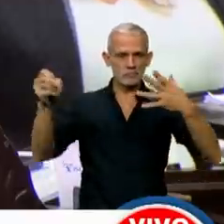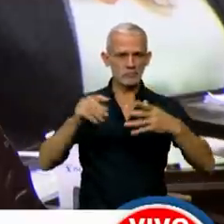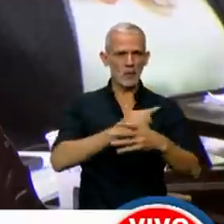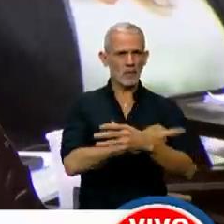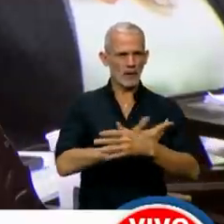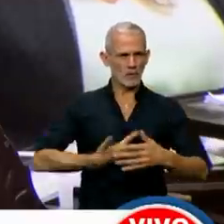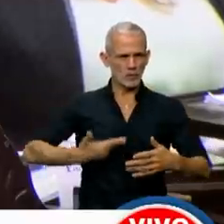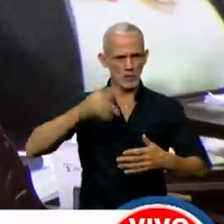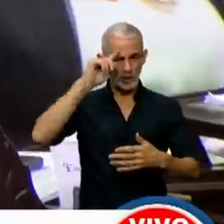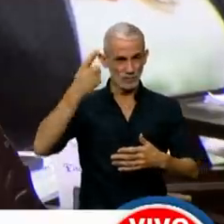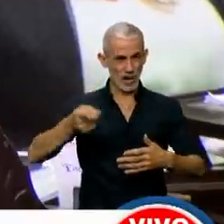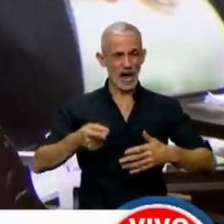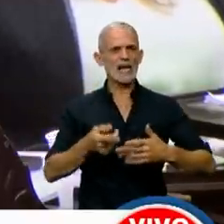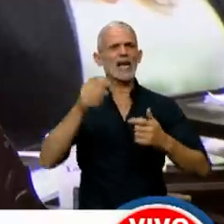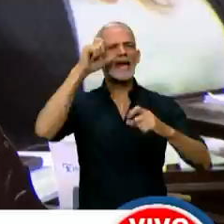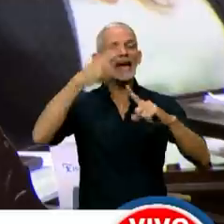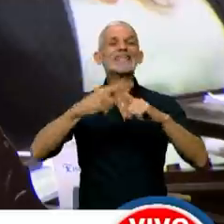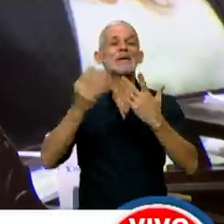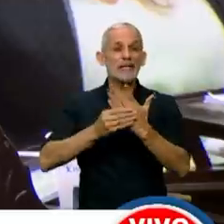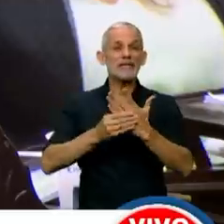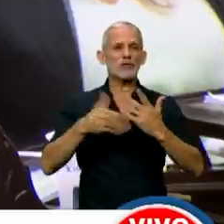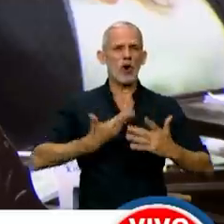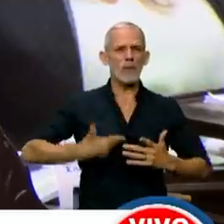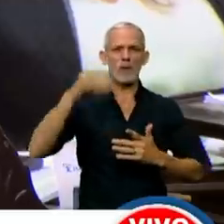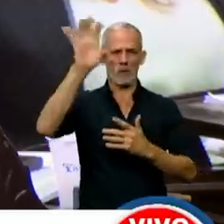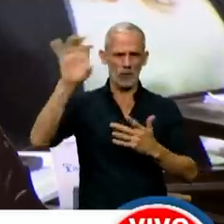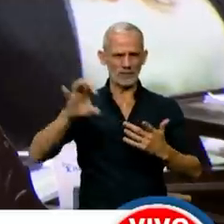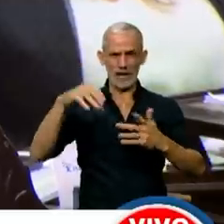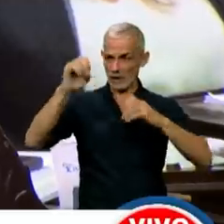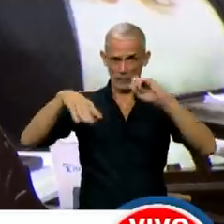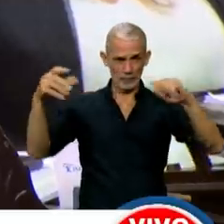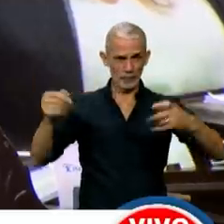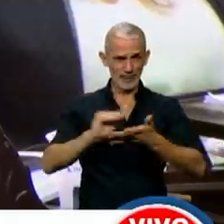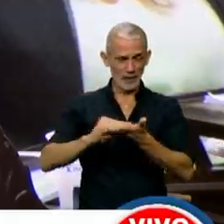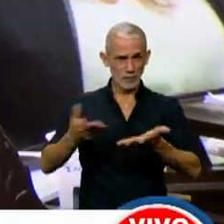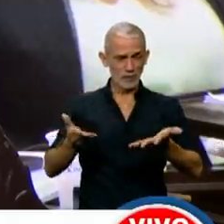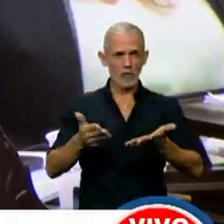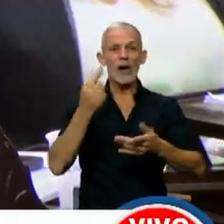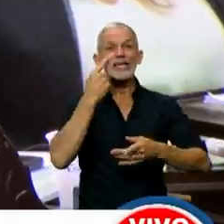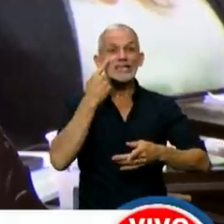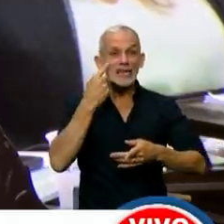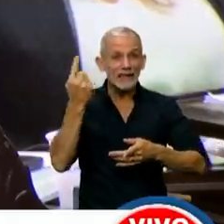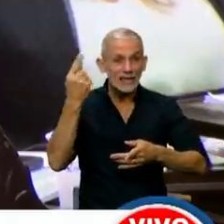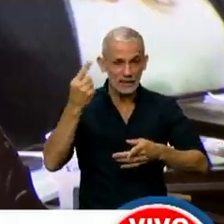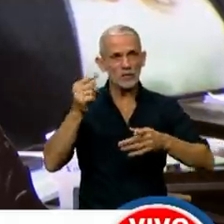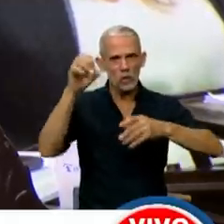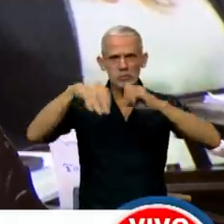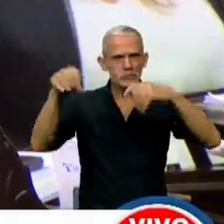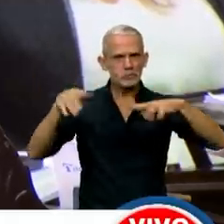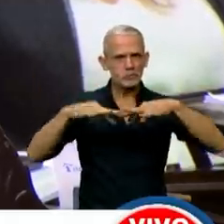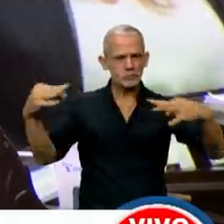nacional ex ministros de gobiernos provinciales muchos intendentes también